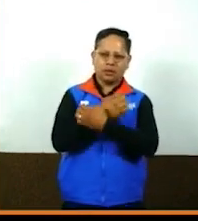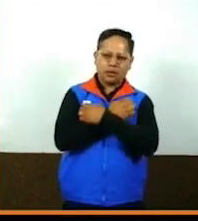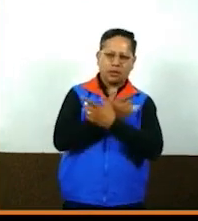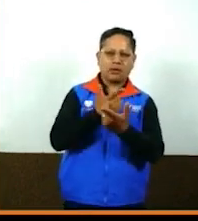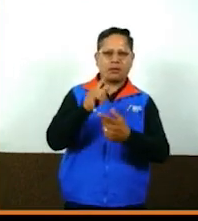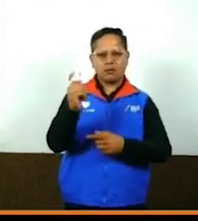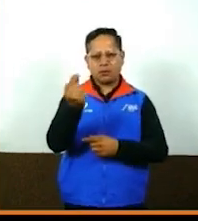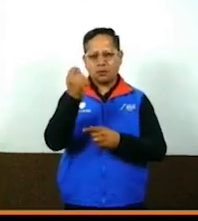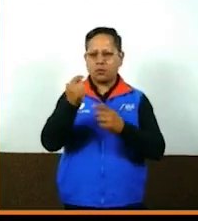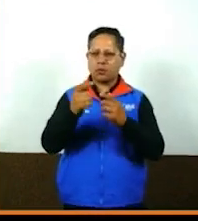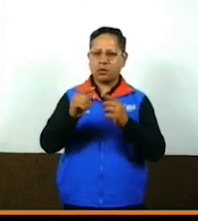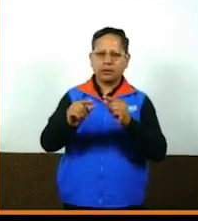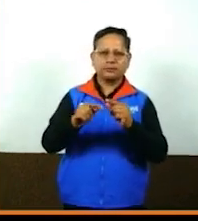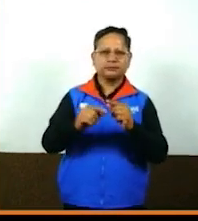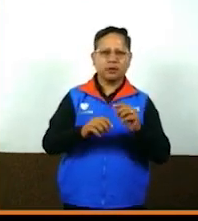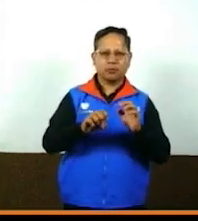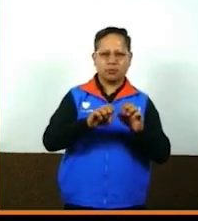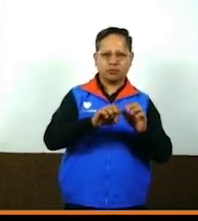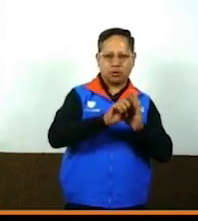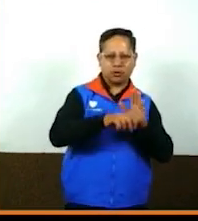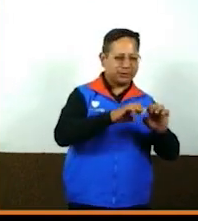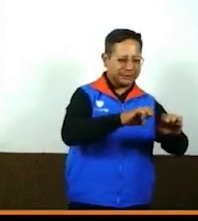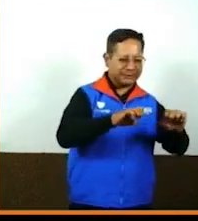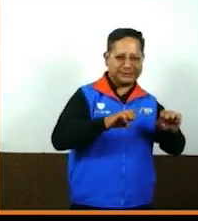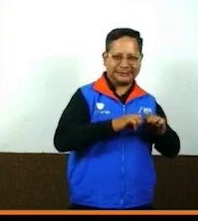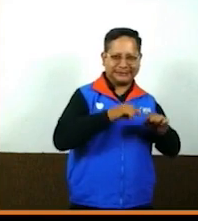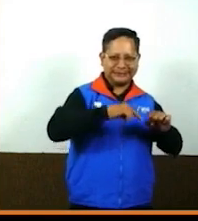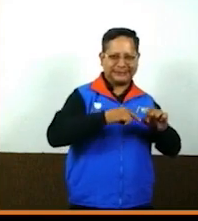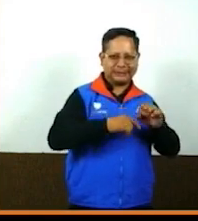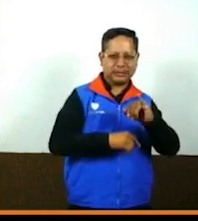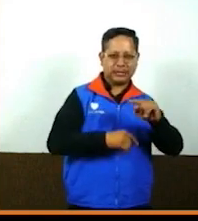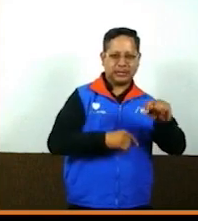la tecnología tenemos equipo de IT que también está haciendo ciertas acciones